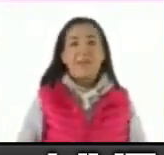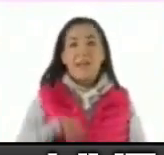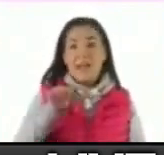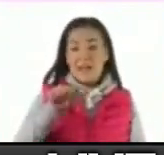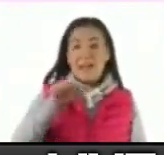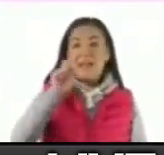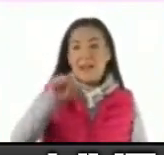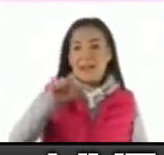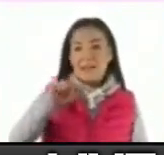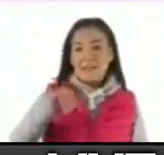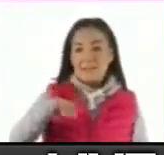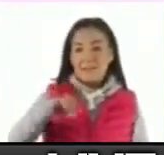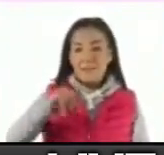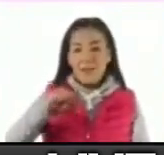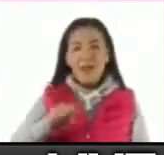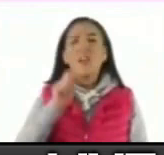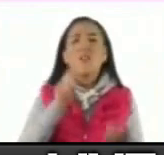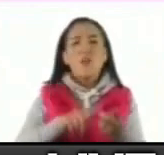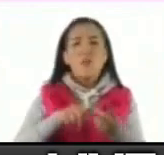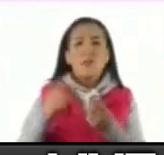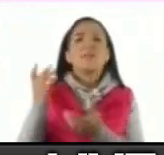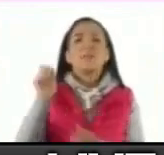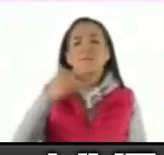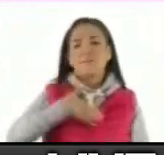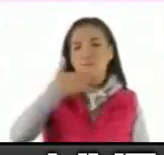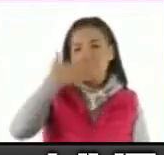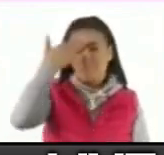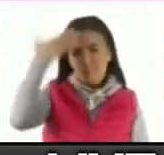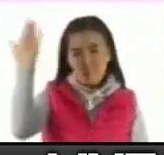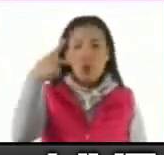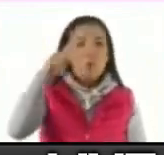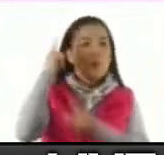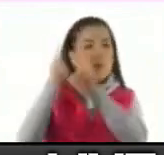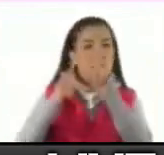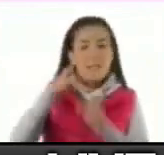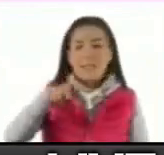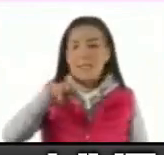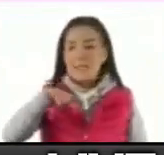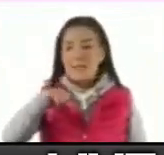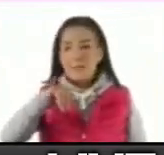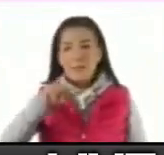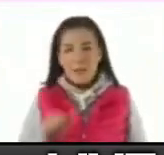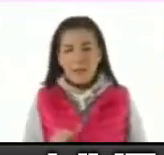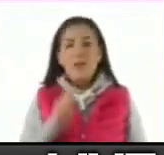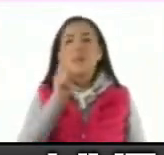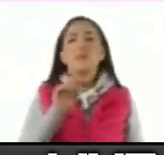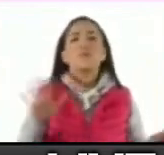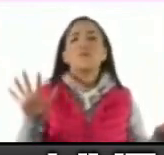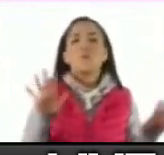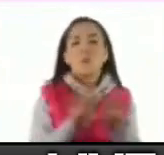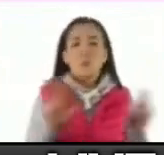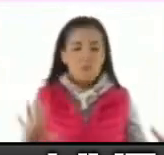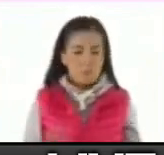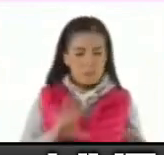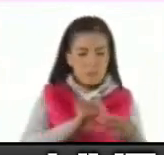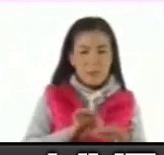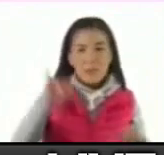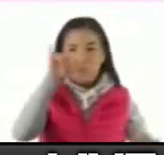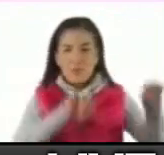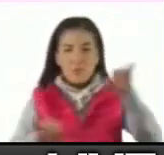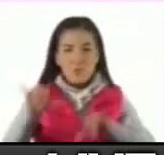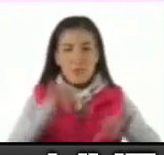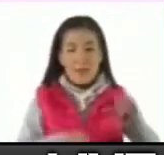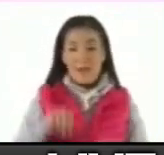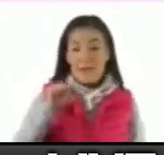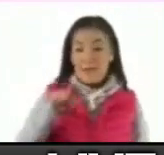árabe y esta a su vez del griego kemia, cuyo significado hace referencia a la mezcla de líquidos. La